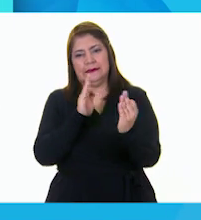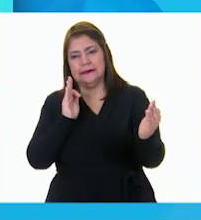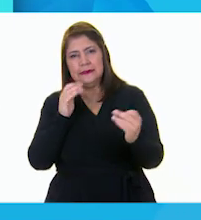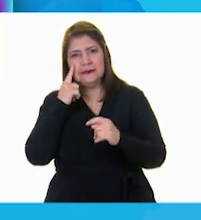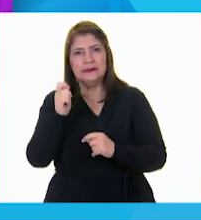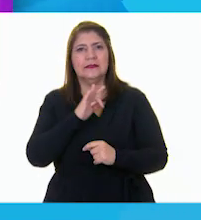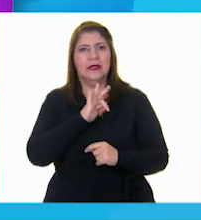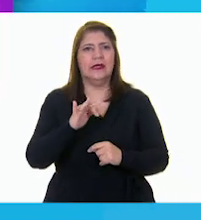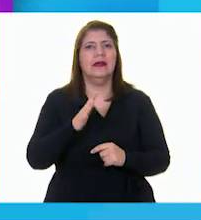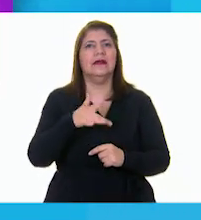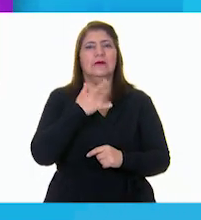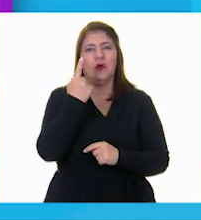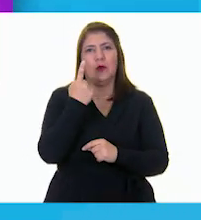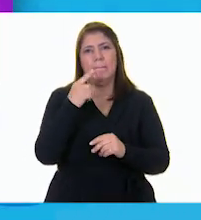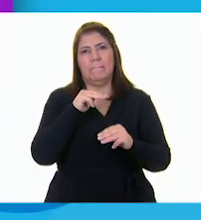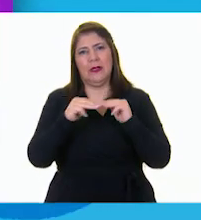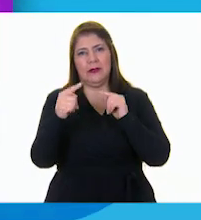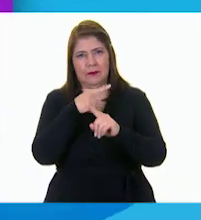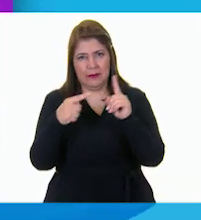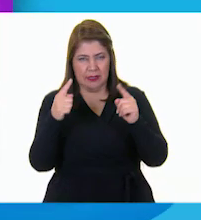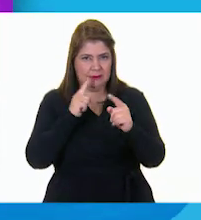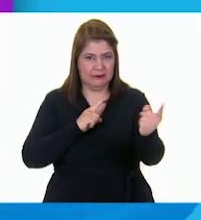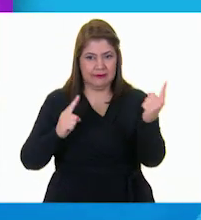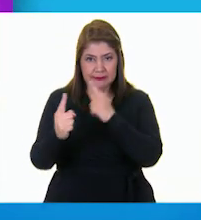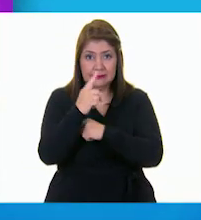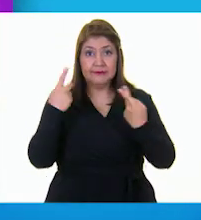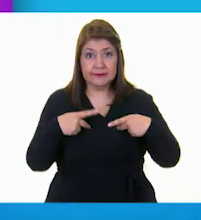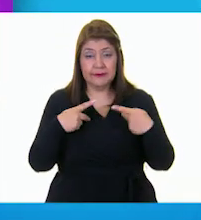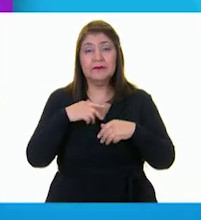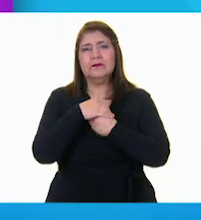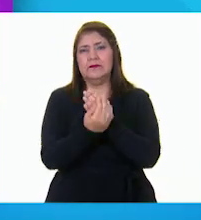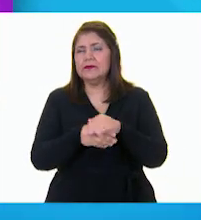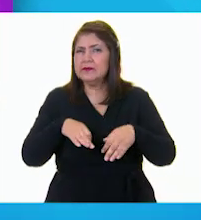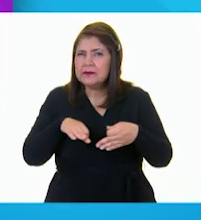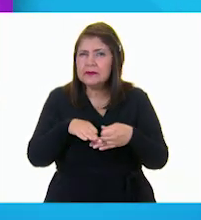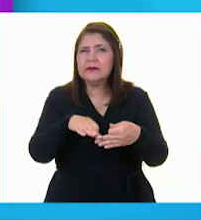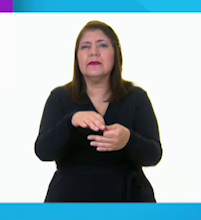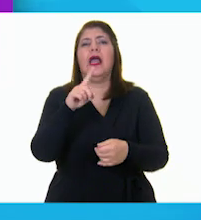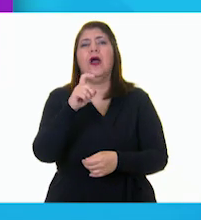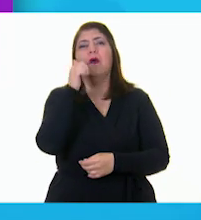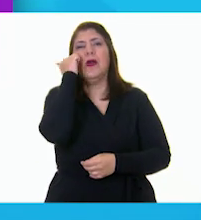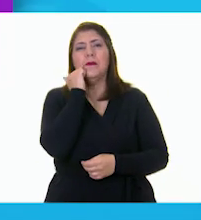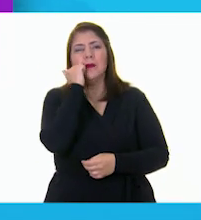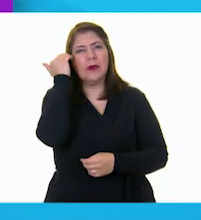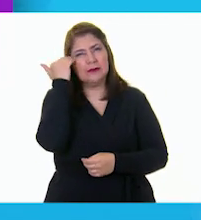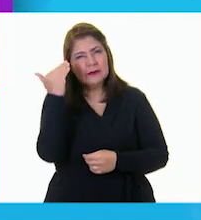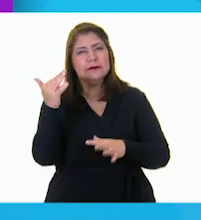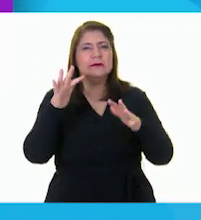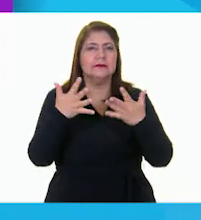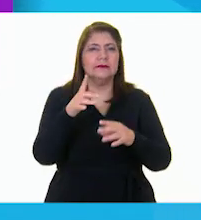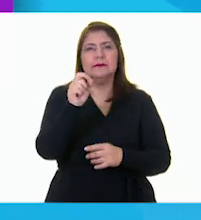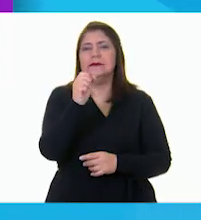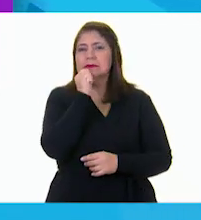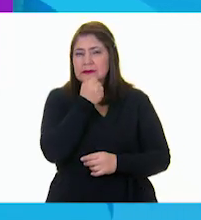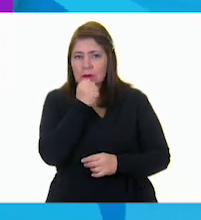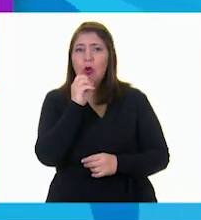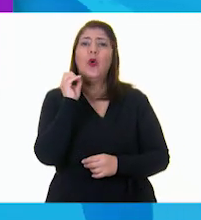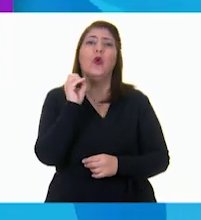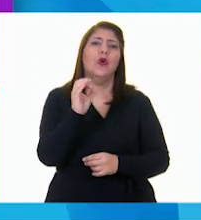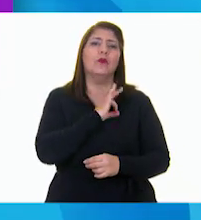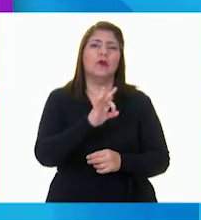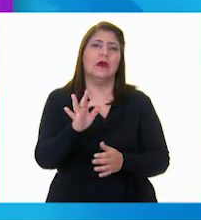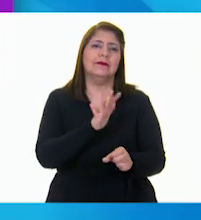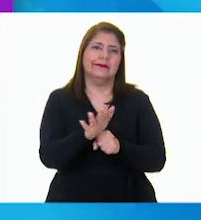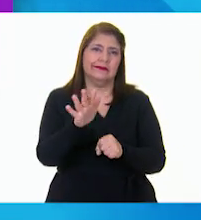y medio entre tú y los demás. Lávate las manos muy seguido con agua y jabón por lo menos durante 20 segundos o aplica